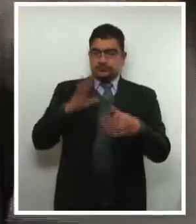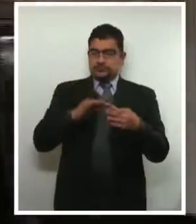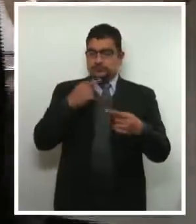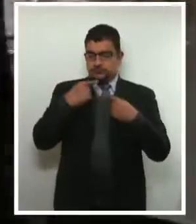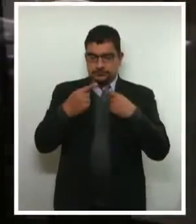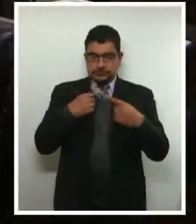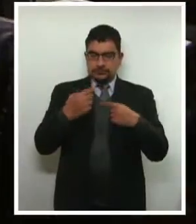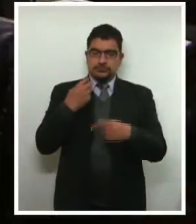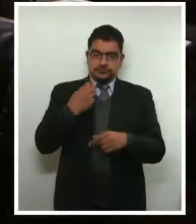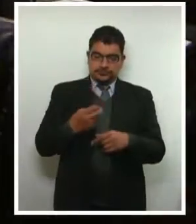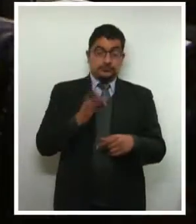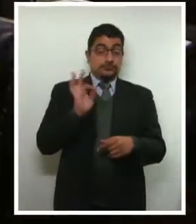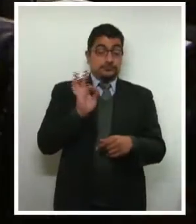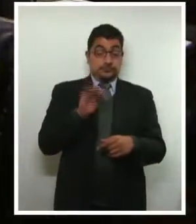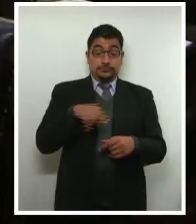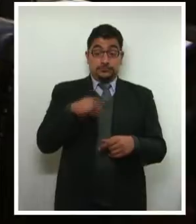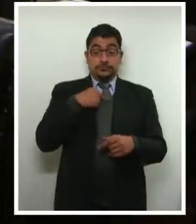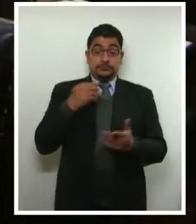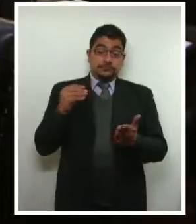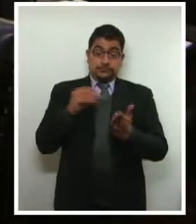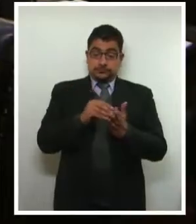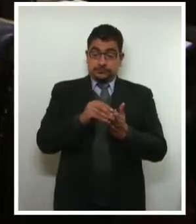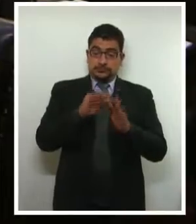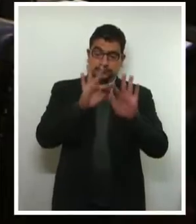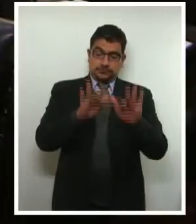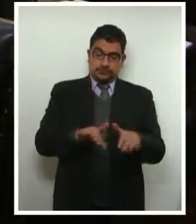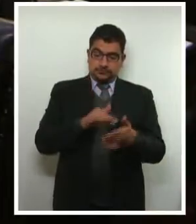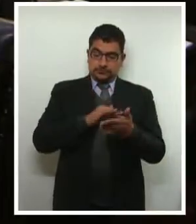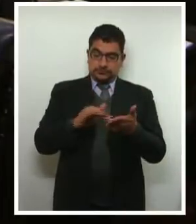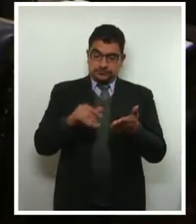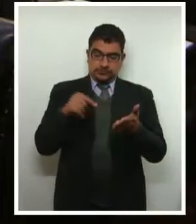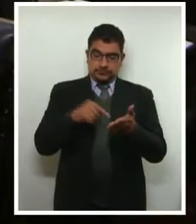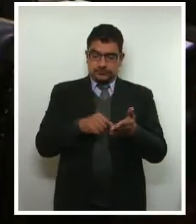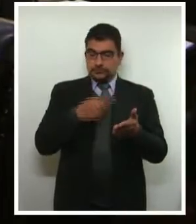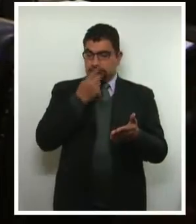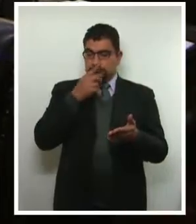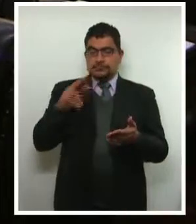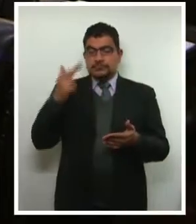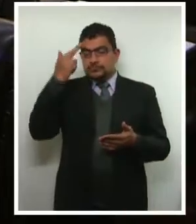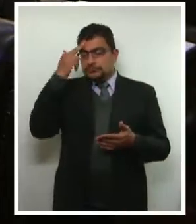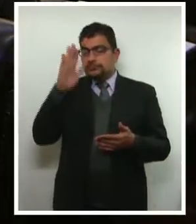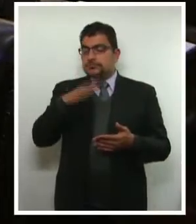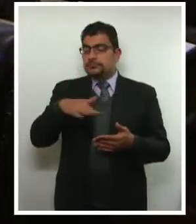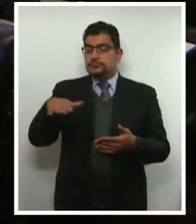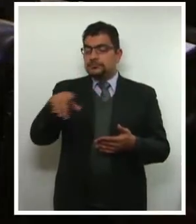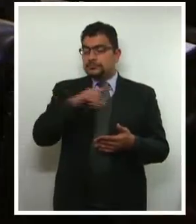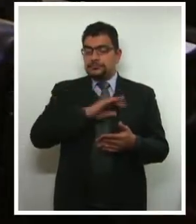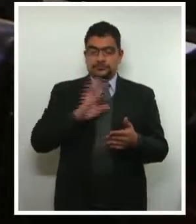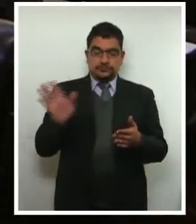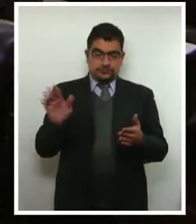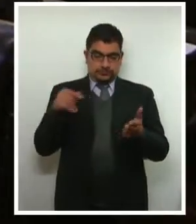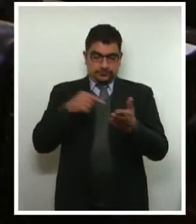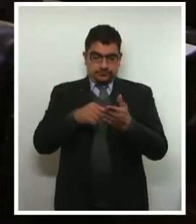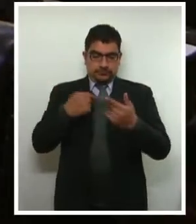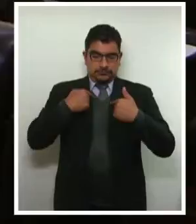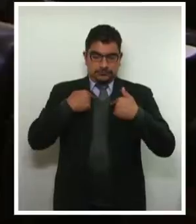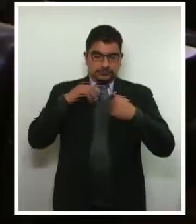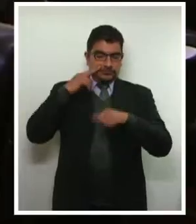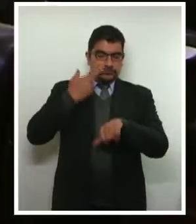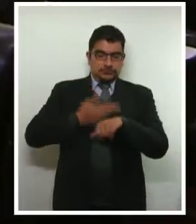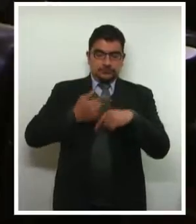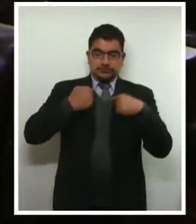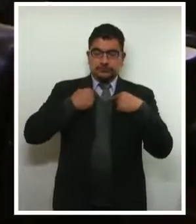manera que lo que se hizo fue plantear, bueno, yo estoy recordándoles, por lo menos en lo que a mí